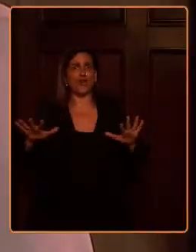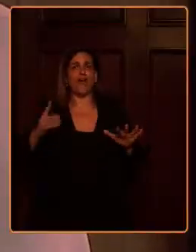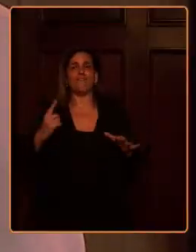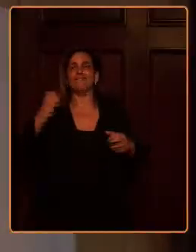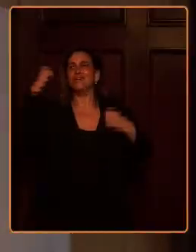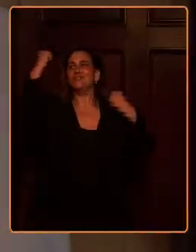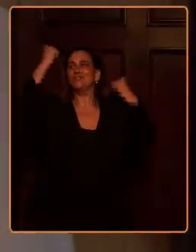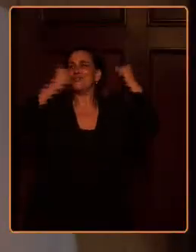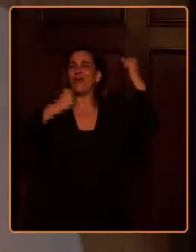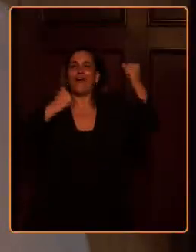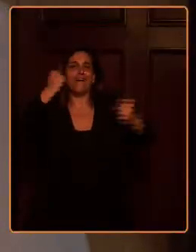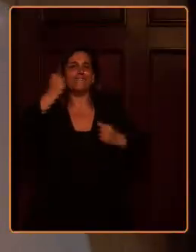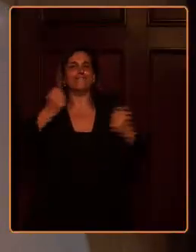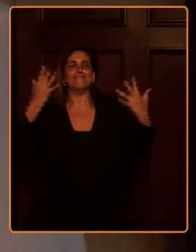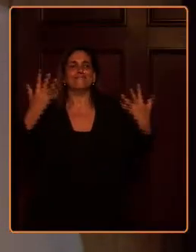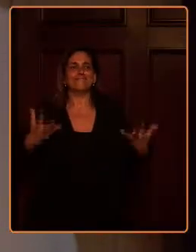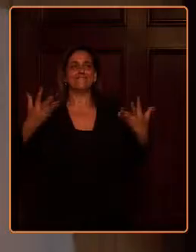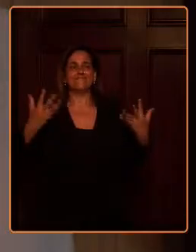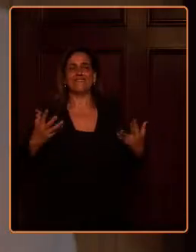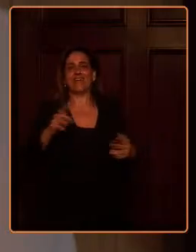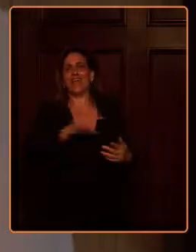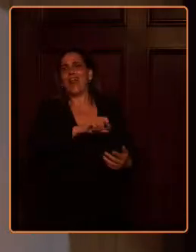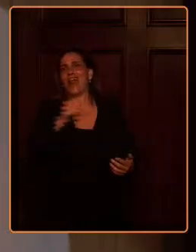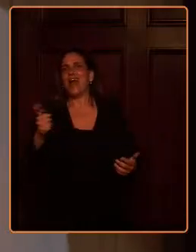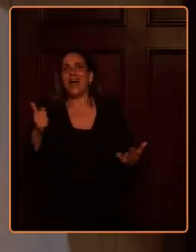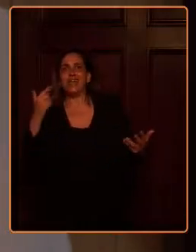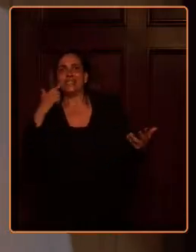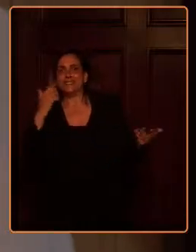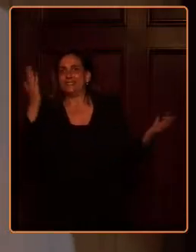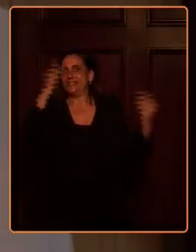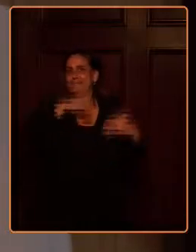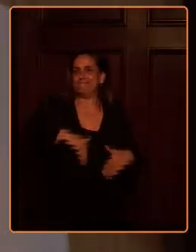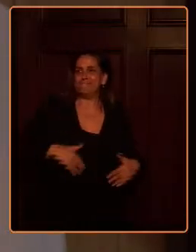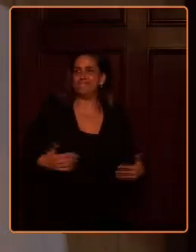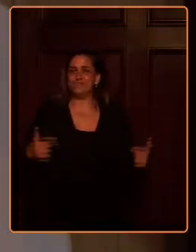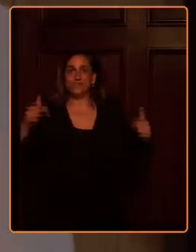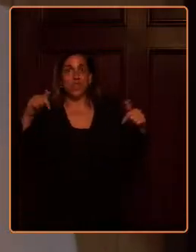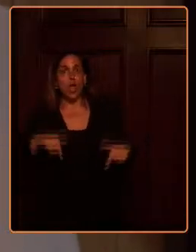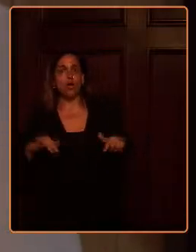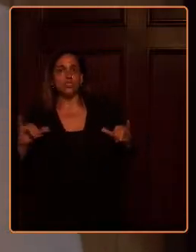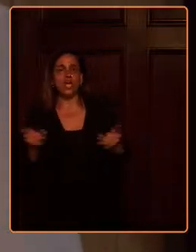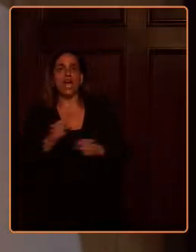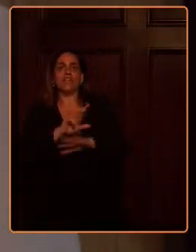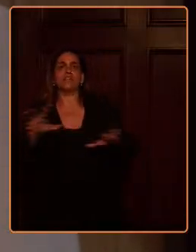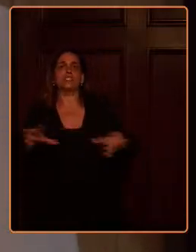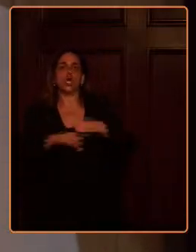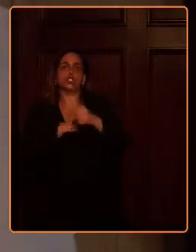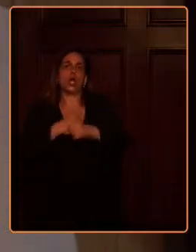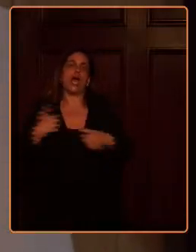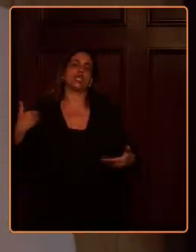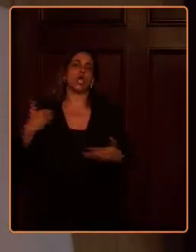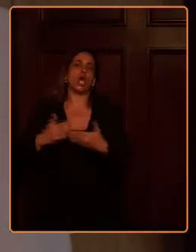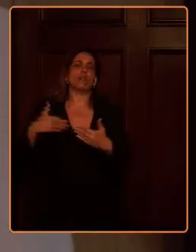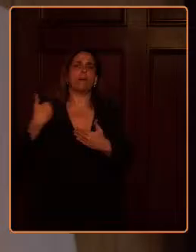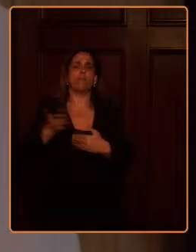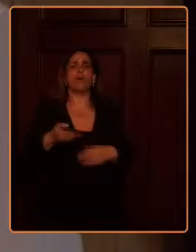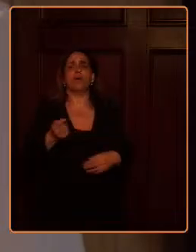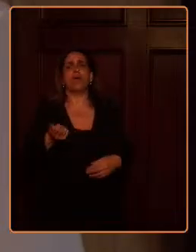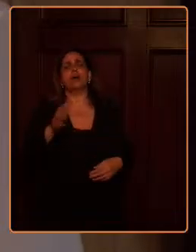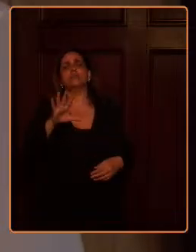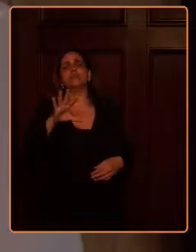sueños enormes, metas impensadas, y hoy, 18 años después, y siendo casi